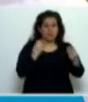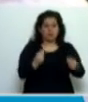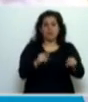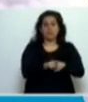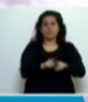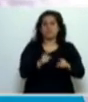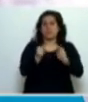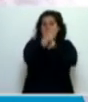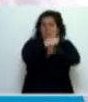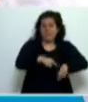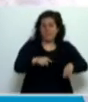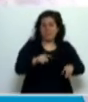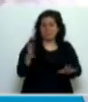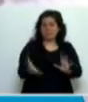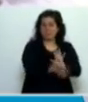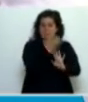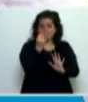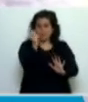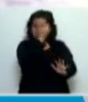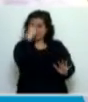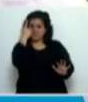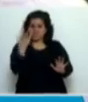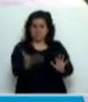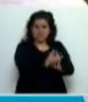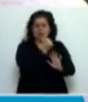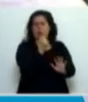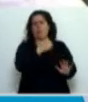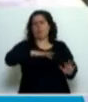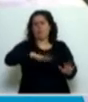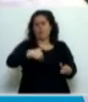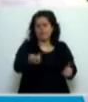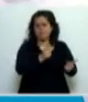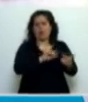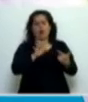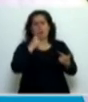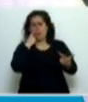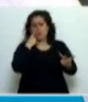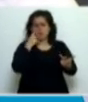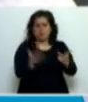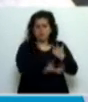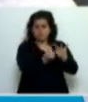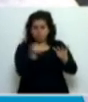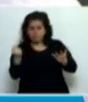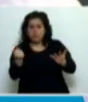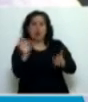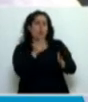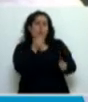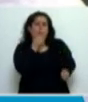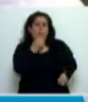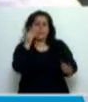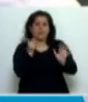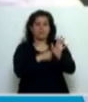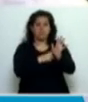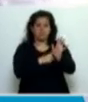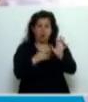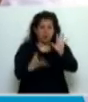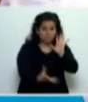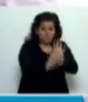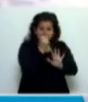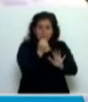bienes adquiridos por el Estado nacional, provincial o municipal, por cualquier título que sea, son bienes